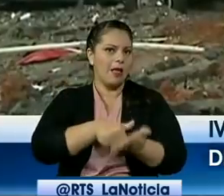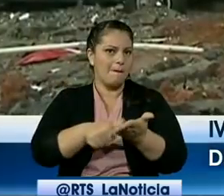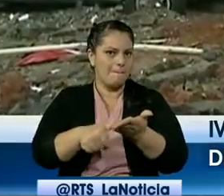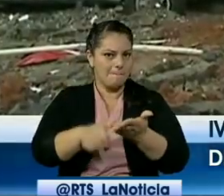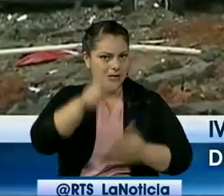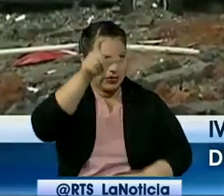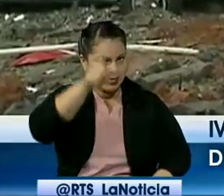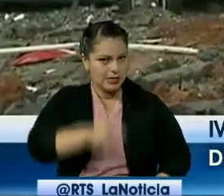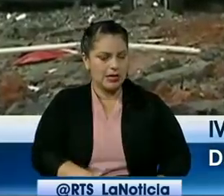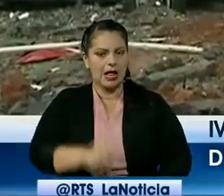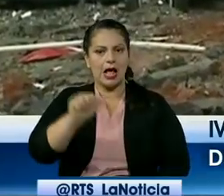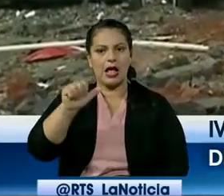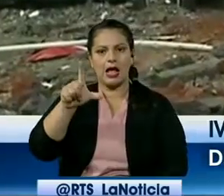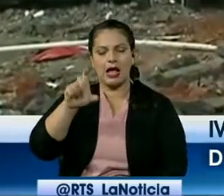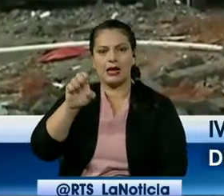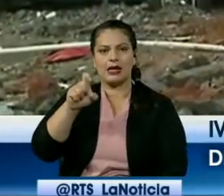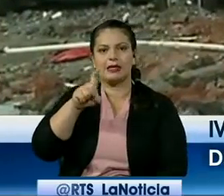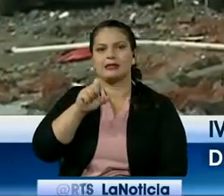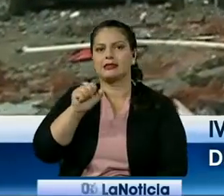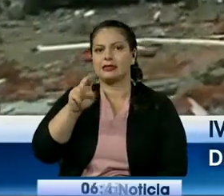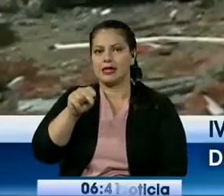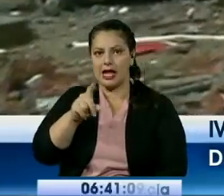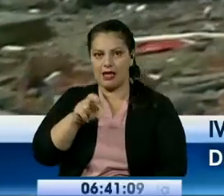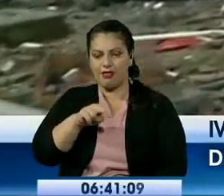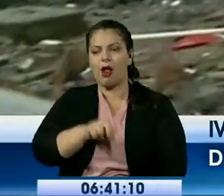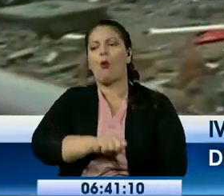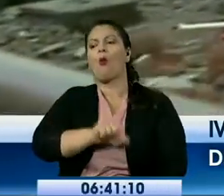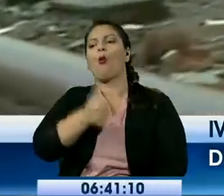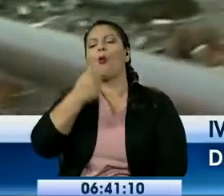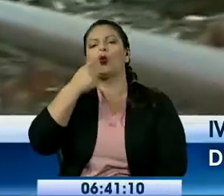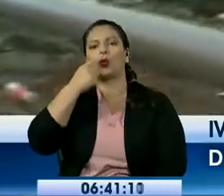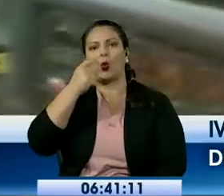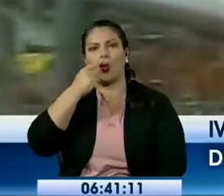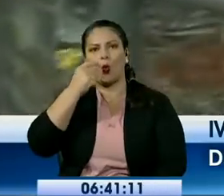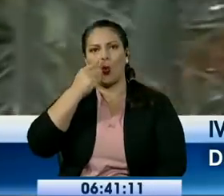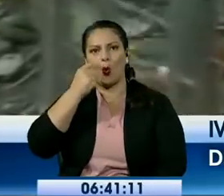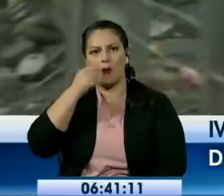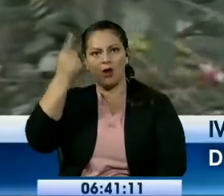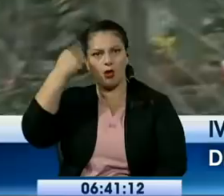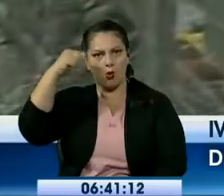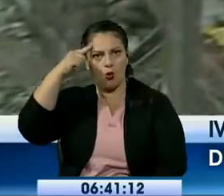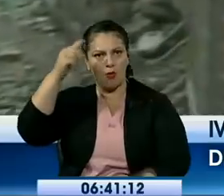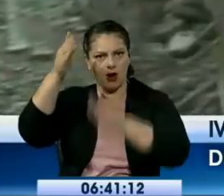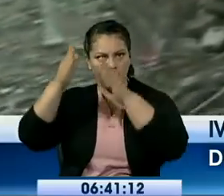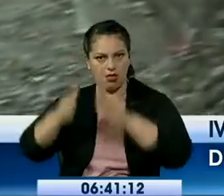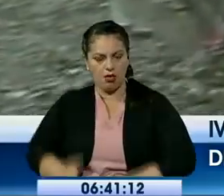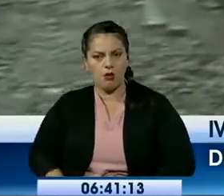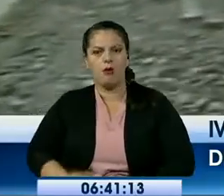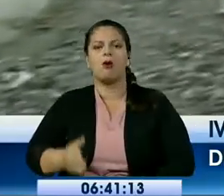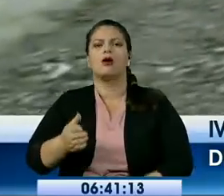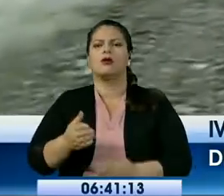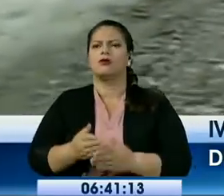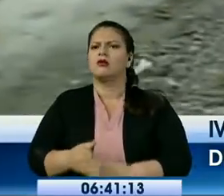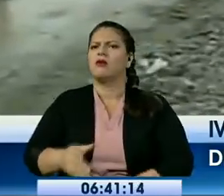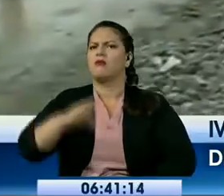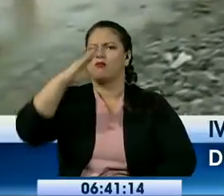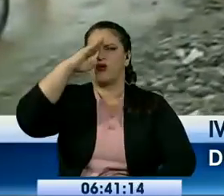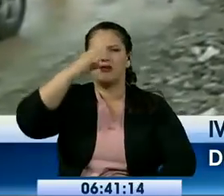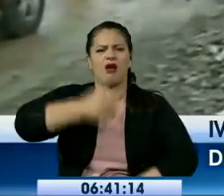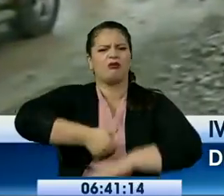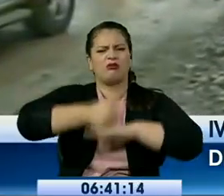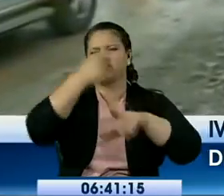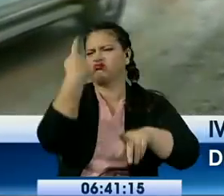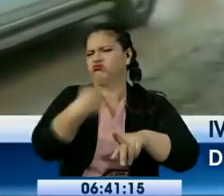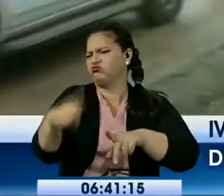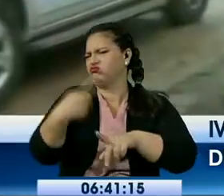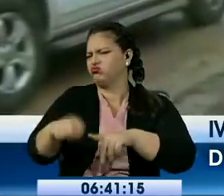de Esmeraldas, y las principales autoridades de la policía, oficiales de la policía, que le pasaron parte a las